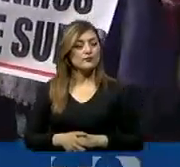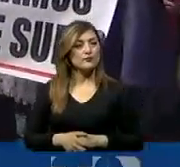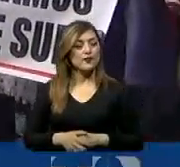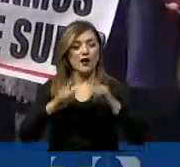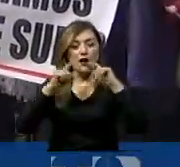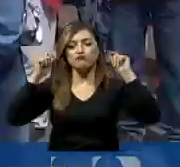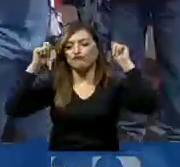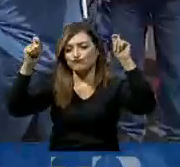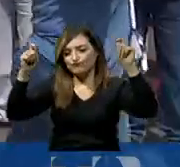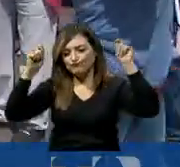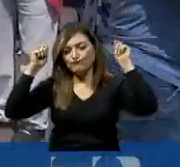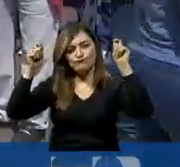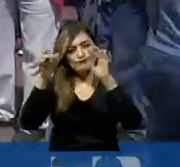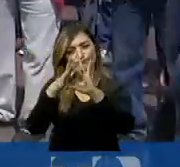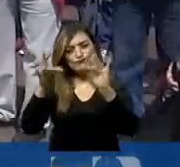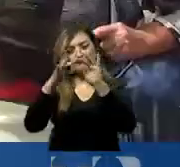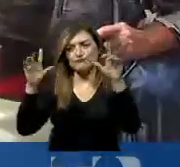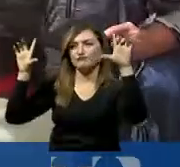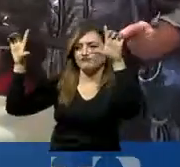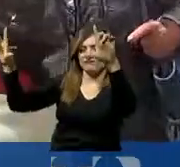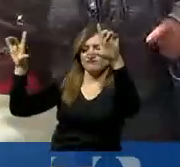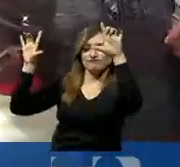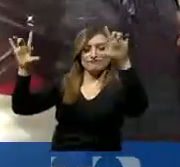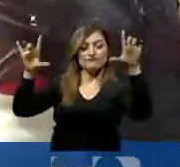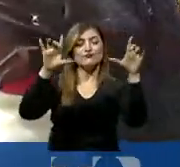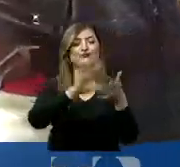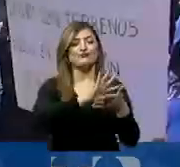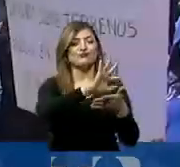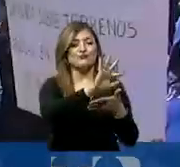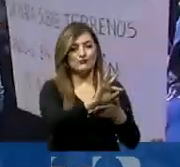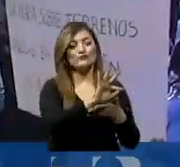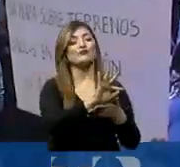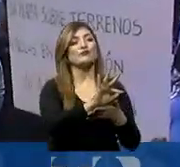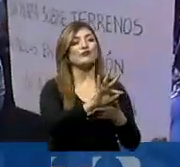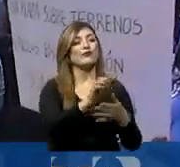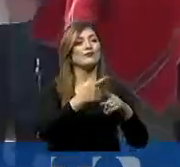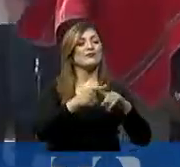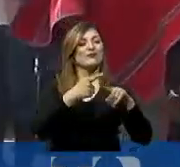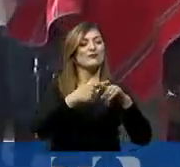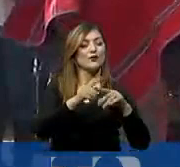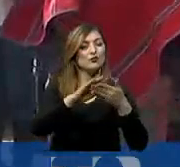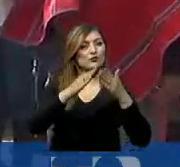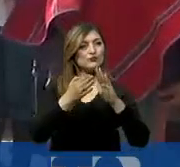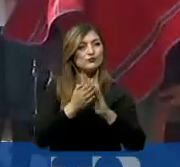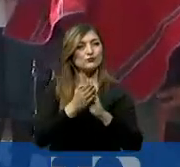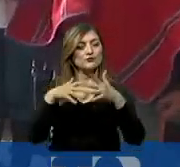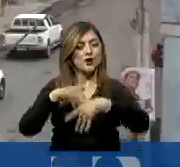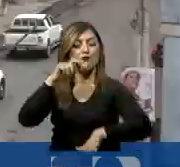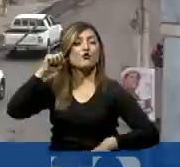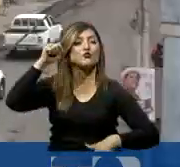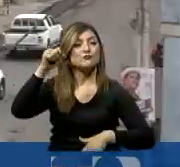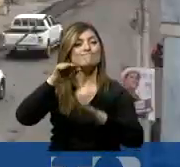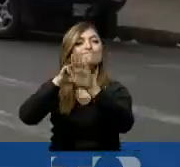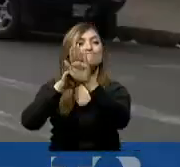Con gritos y pancartas, los representantes de cabildos y comunidades realizaron un plantón para respaldar la legalización definitiva